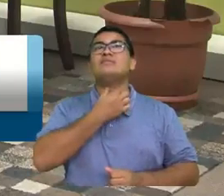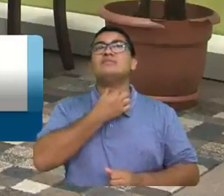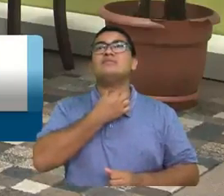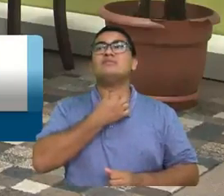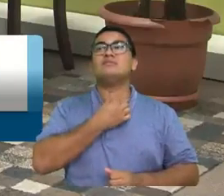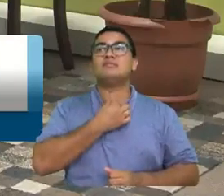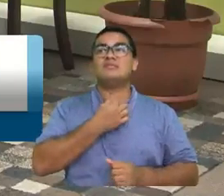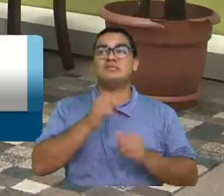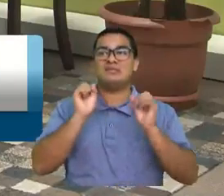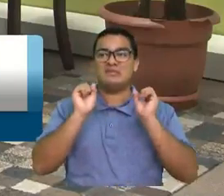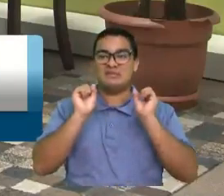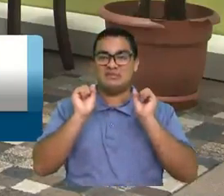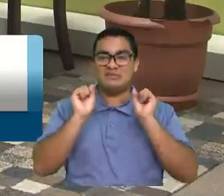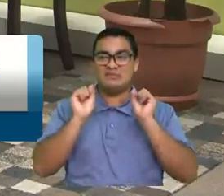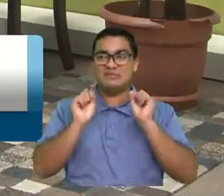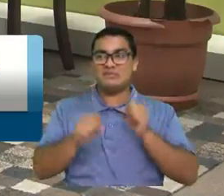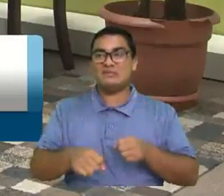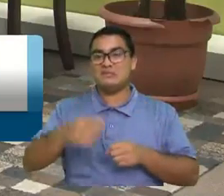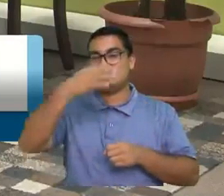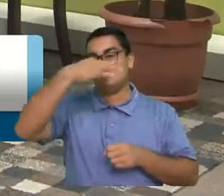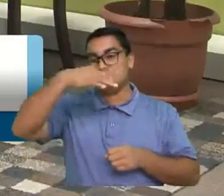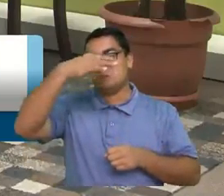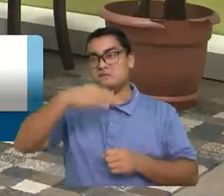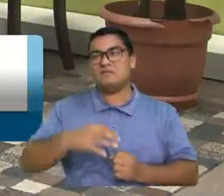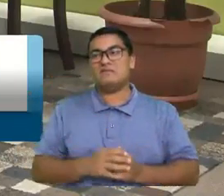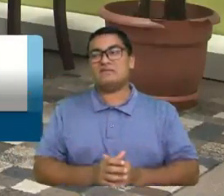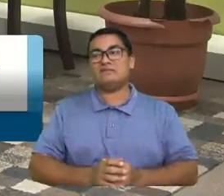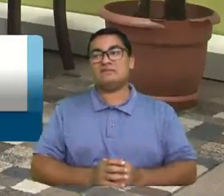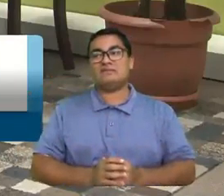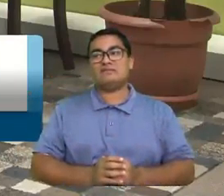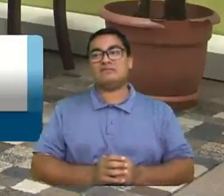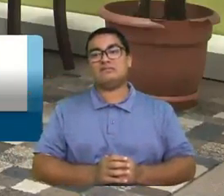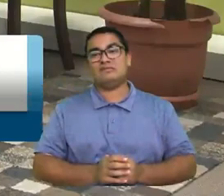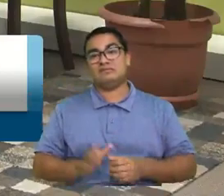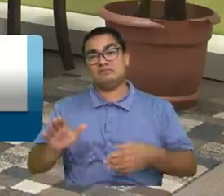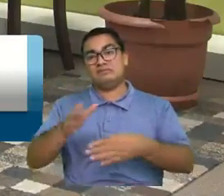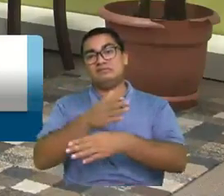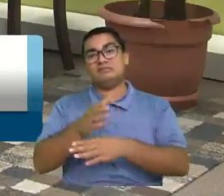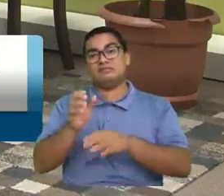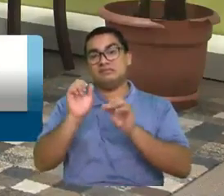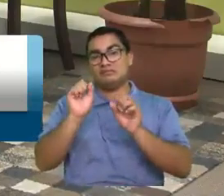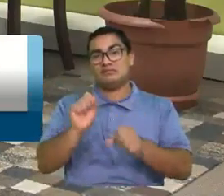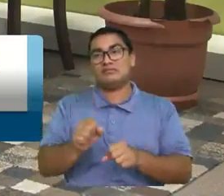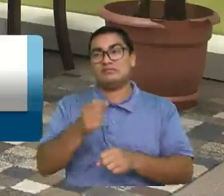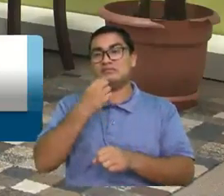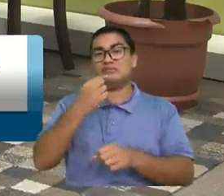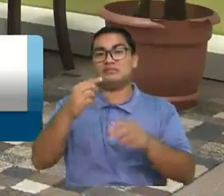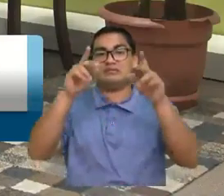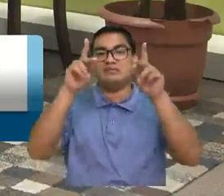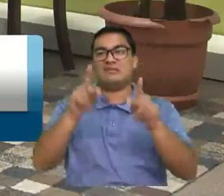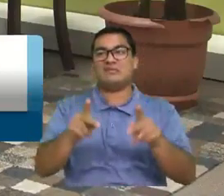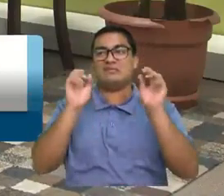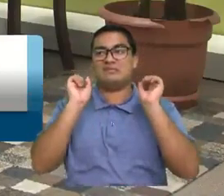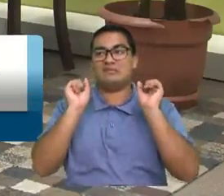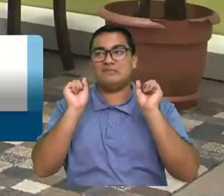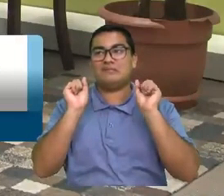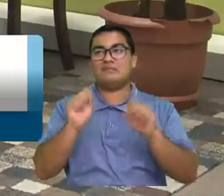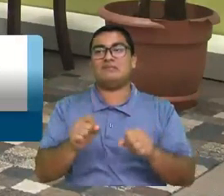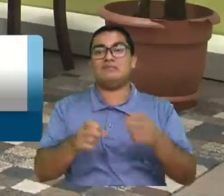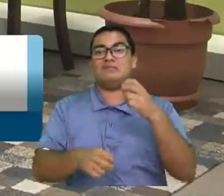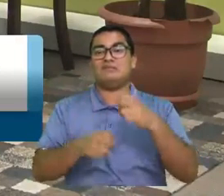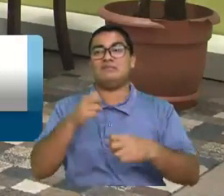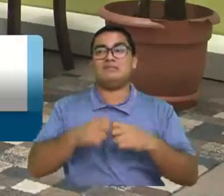haber lo que es una secreción nasal. Entonces, que ahí uno, el paciente puede mirar ese problema de